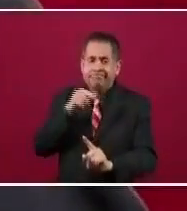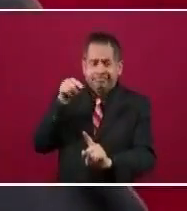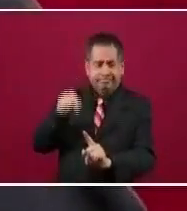morán